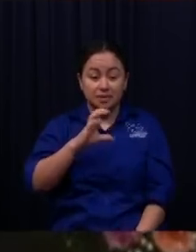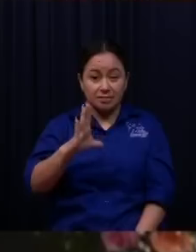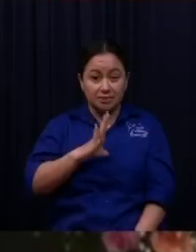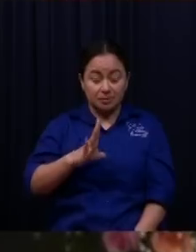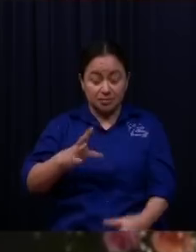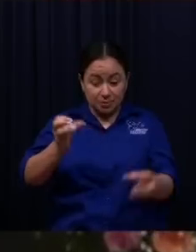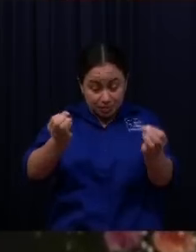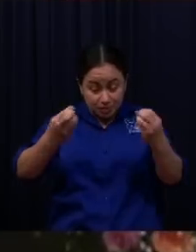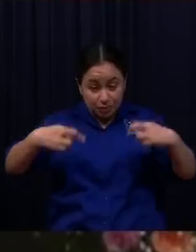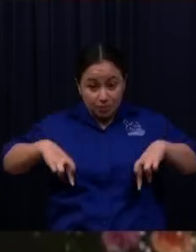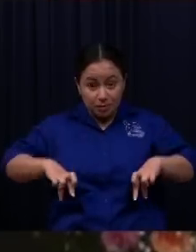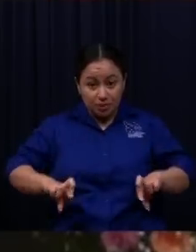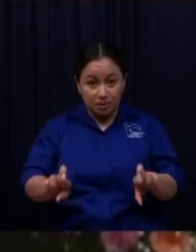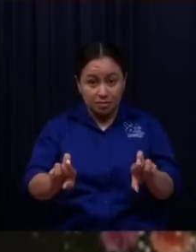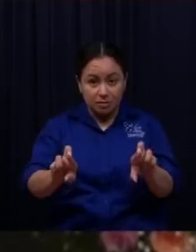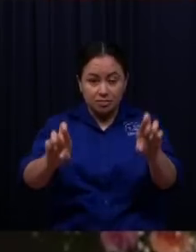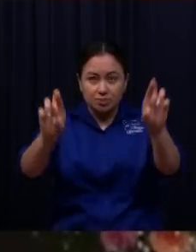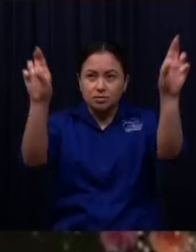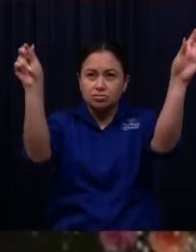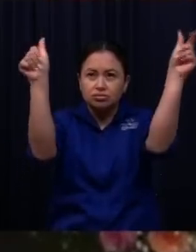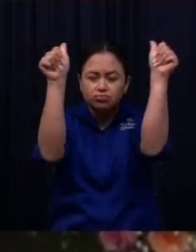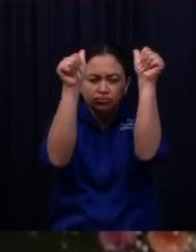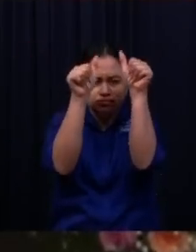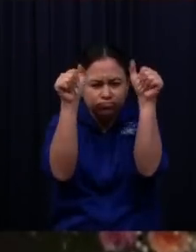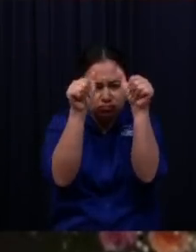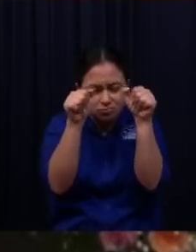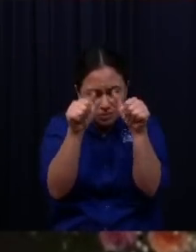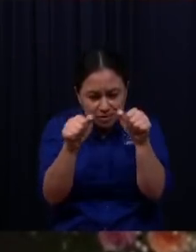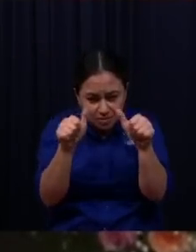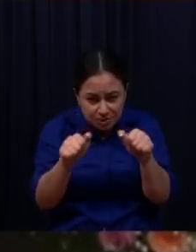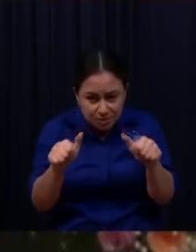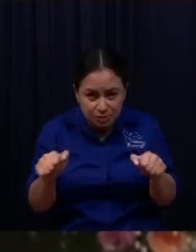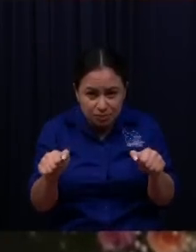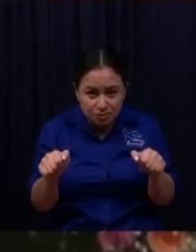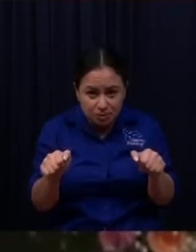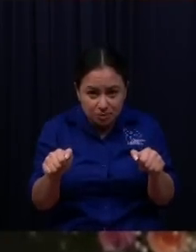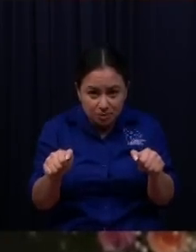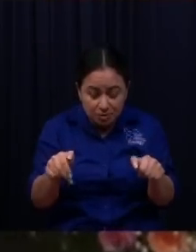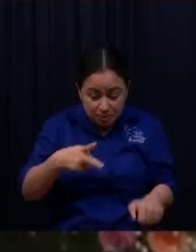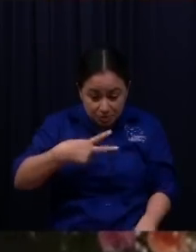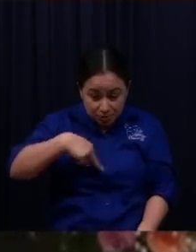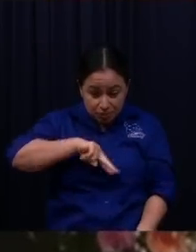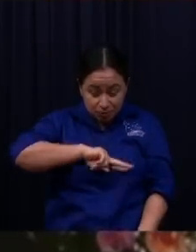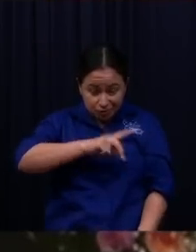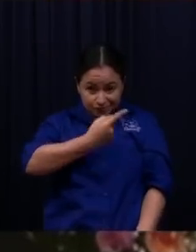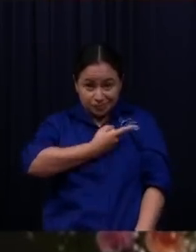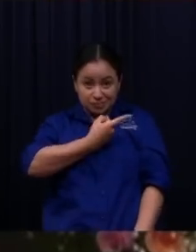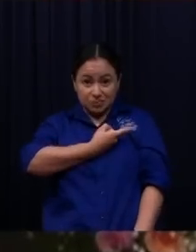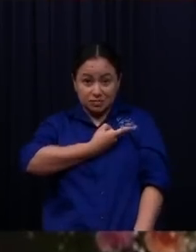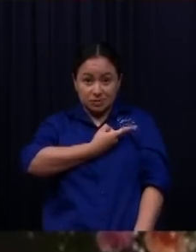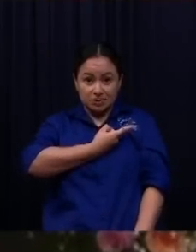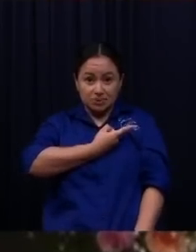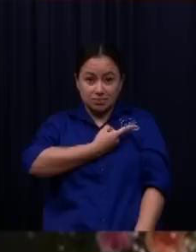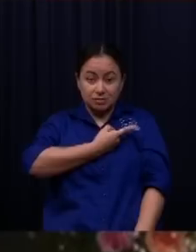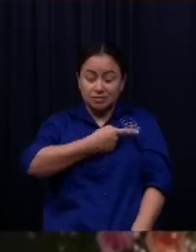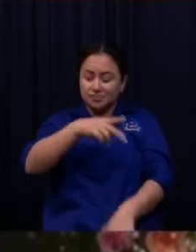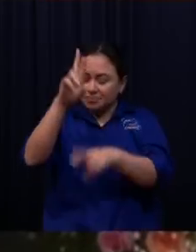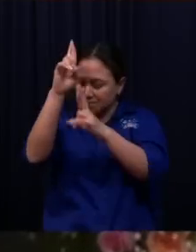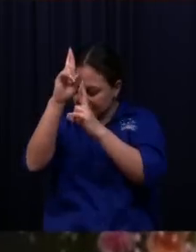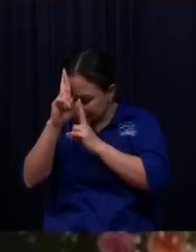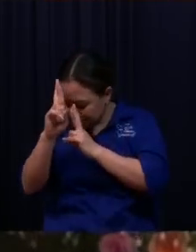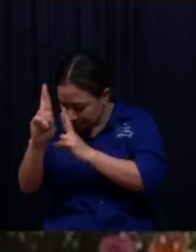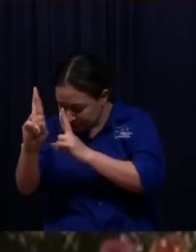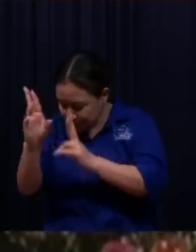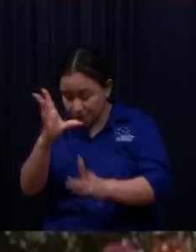ver introspectivamente, de analizarnos si de veras tenemos temor de Dios, de pasar